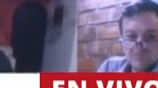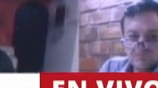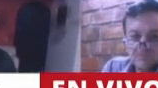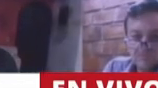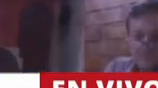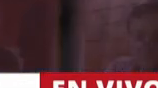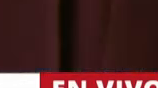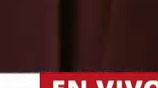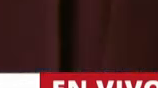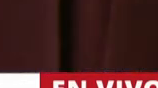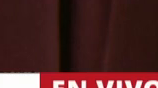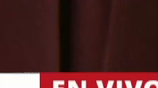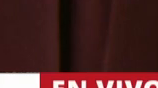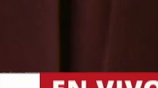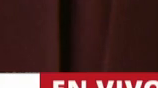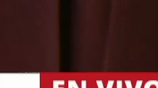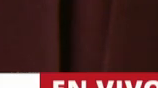Bormioli.